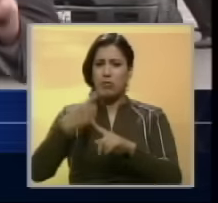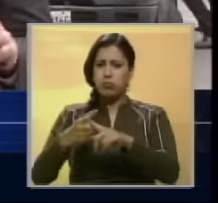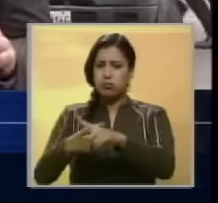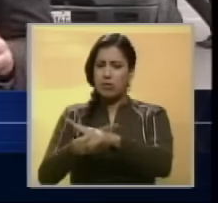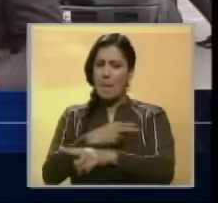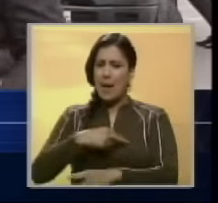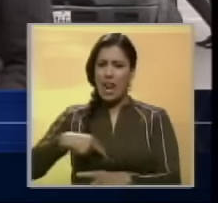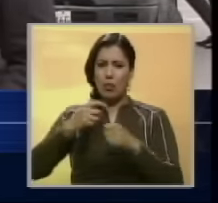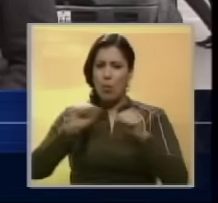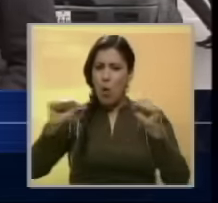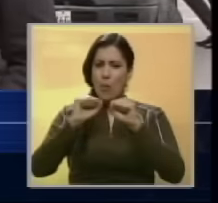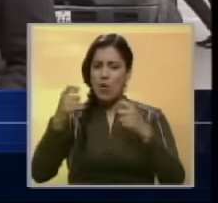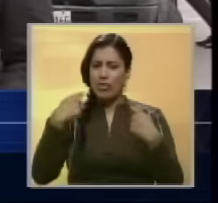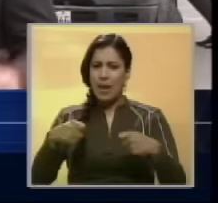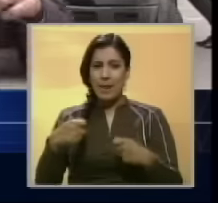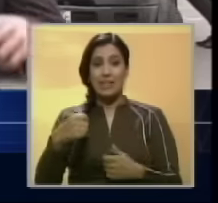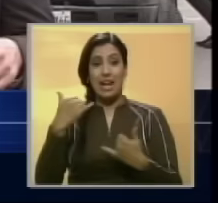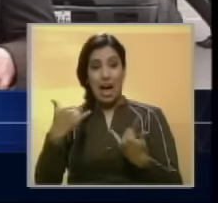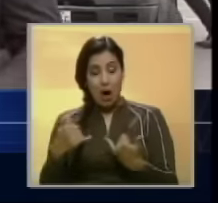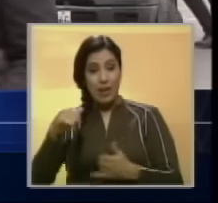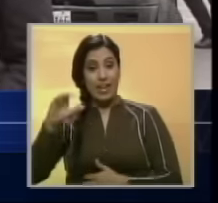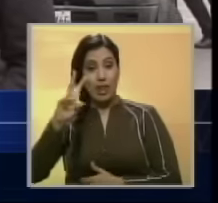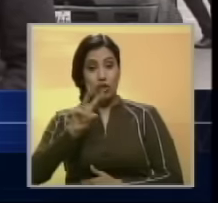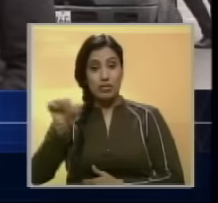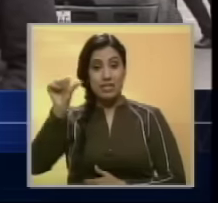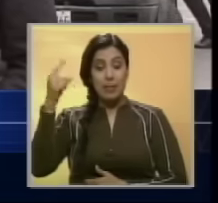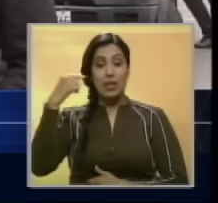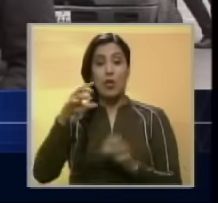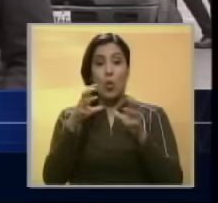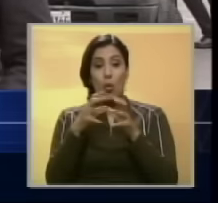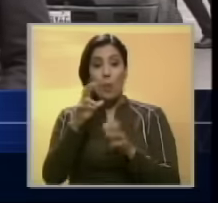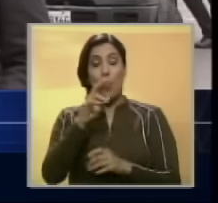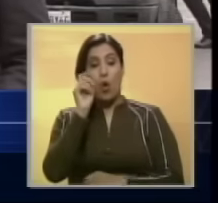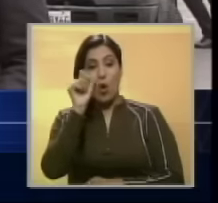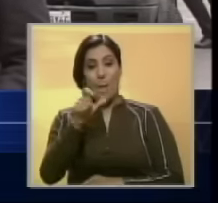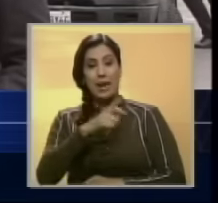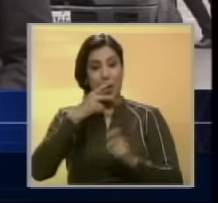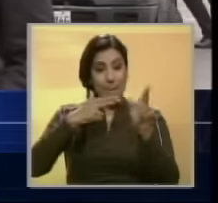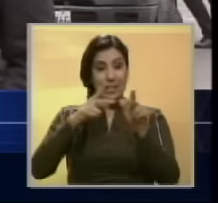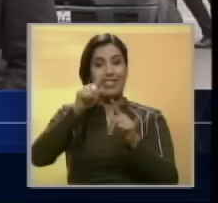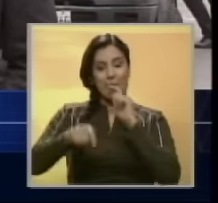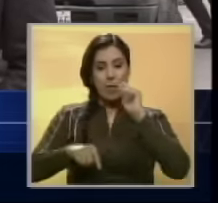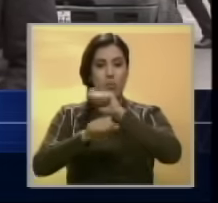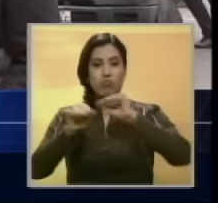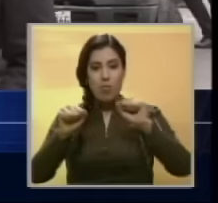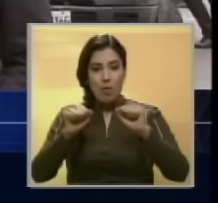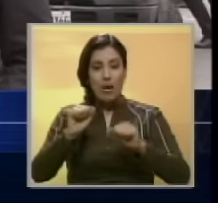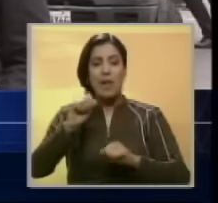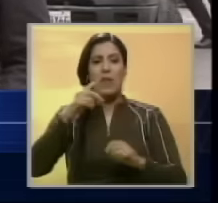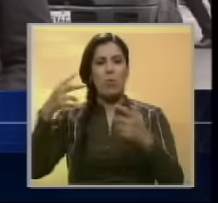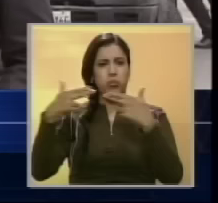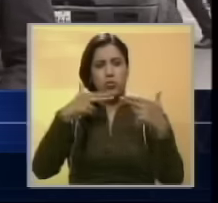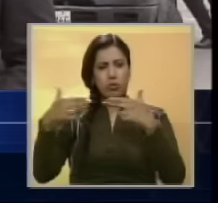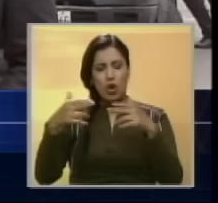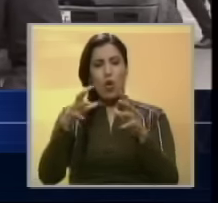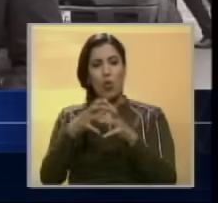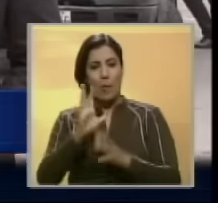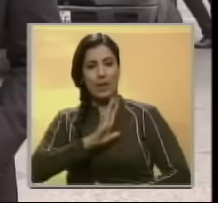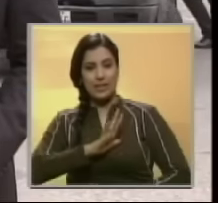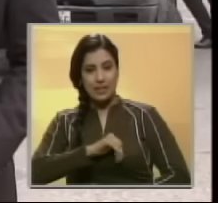hace dos semanas en san San José de cotiza acá en Caracas un grupo de hombres portando armas de fuego y también explosivos se enfrentaron a